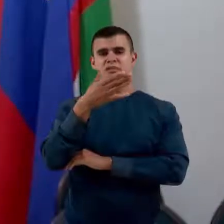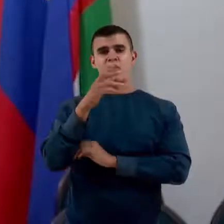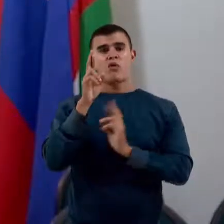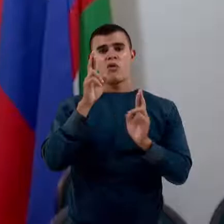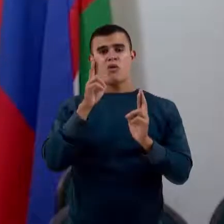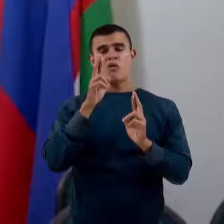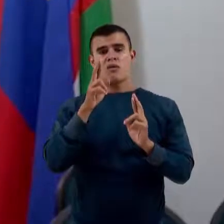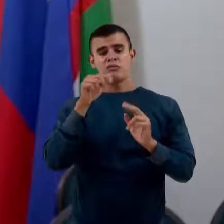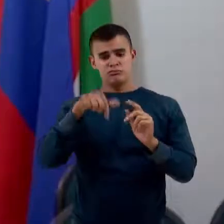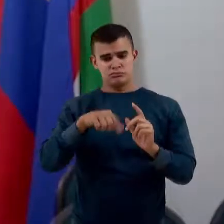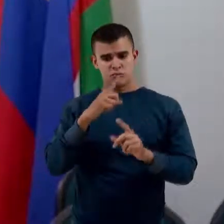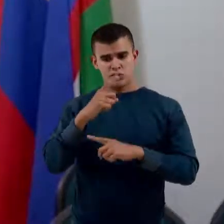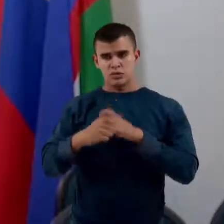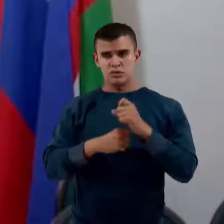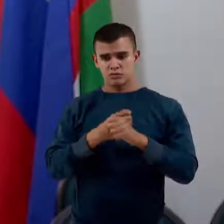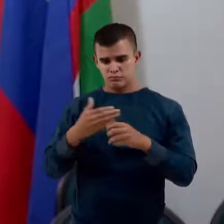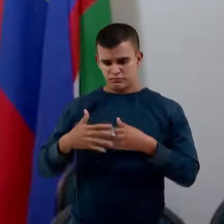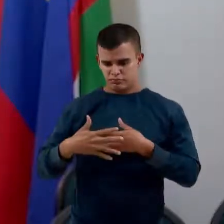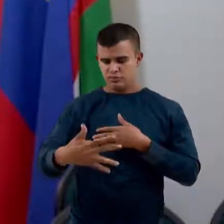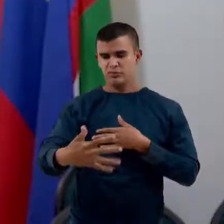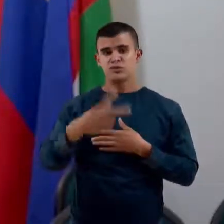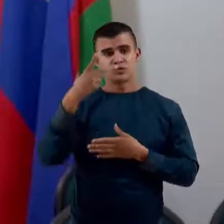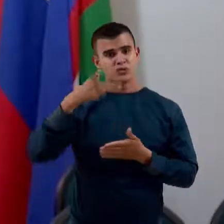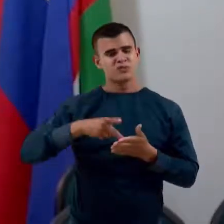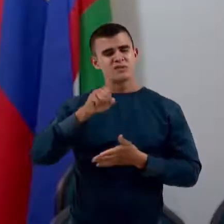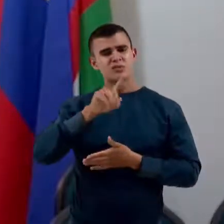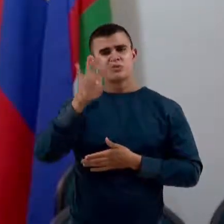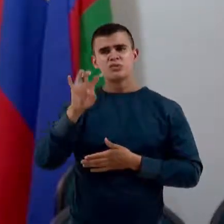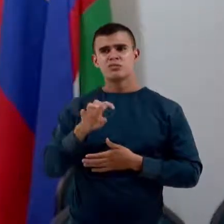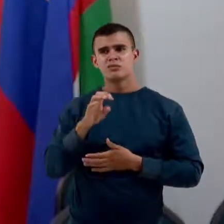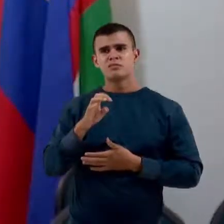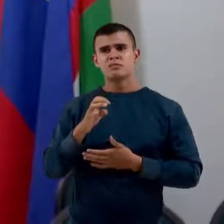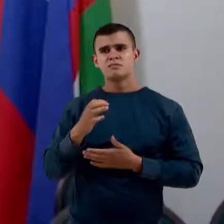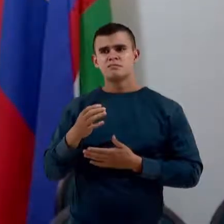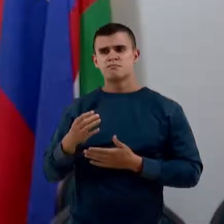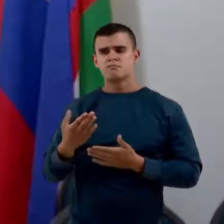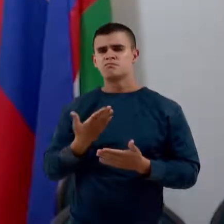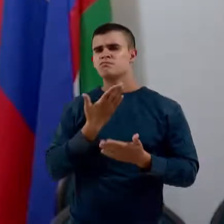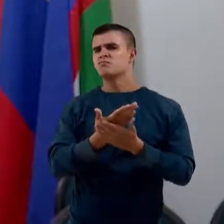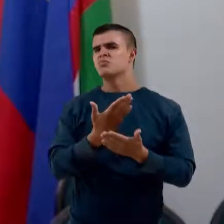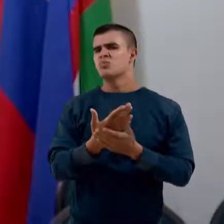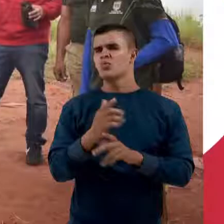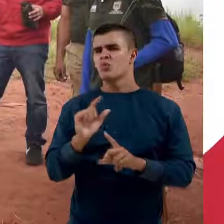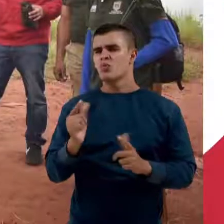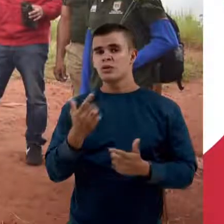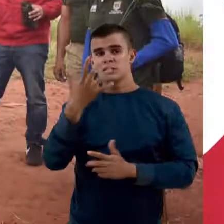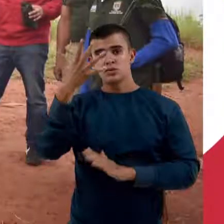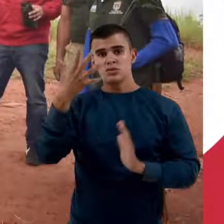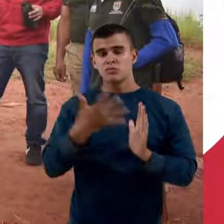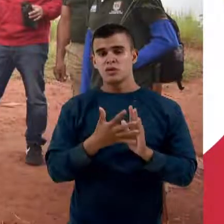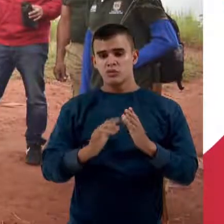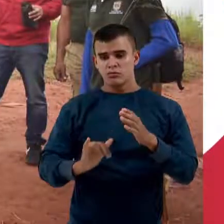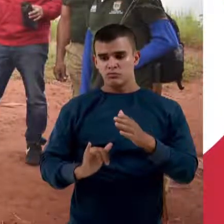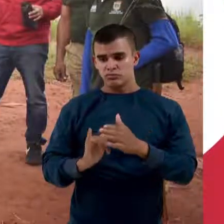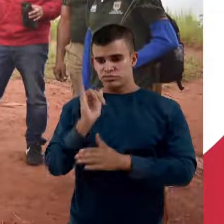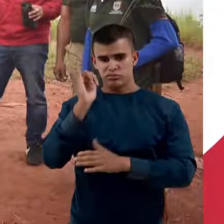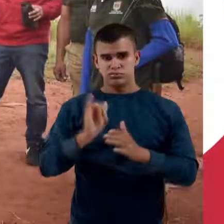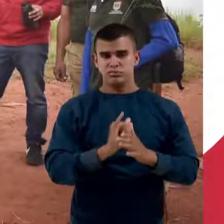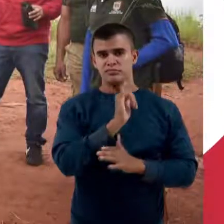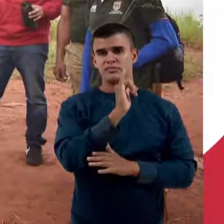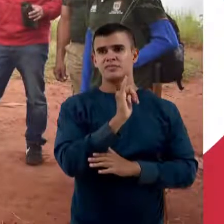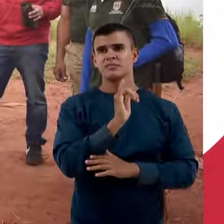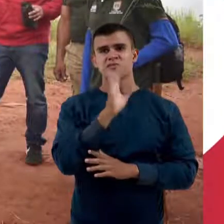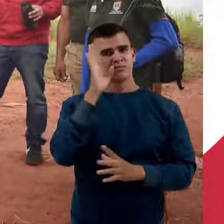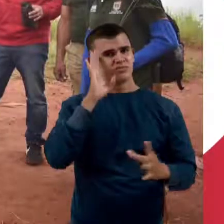versión 2019, que fue la 10K Verde, la sexta versión de la 10K Verde, lo que hicimos fue proponernos sembrar 5.000 árboles